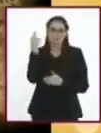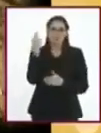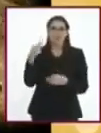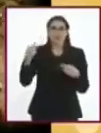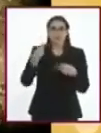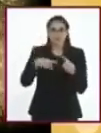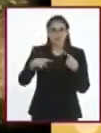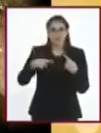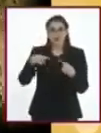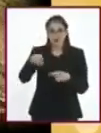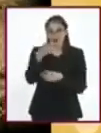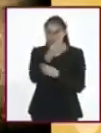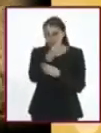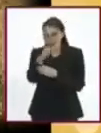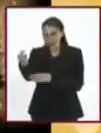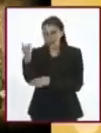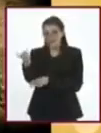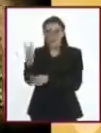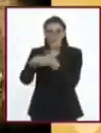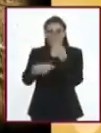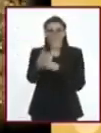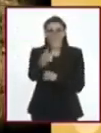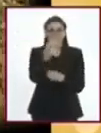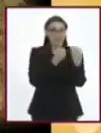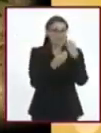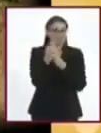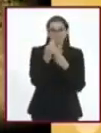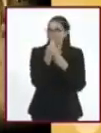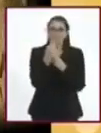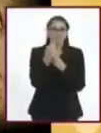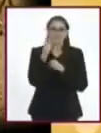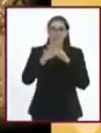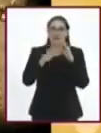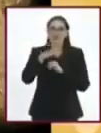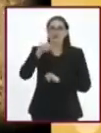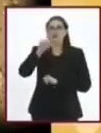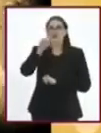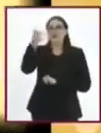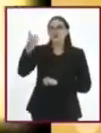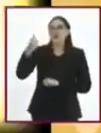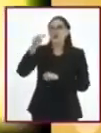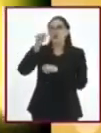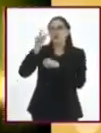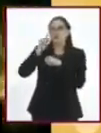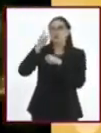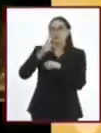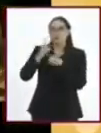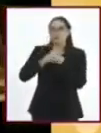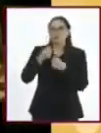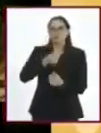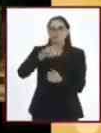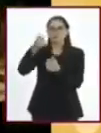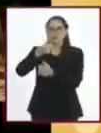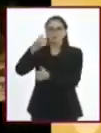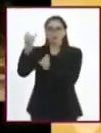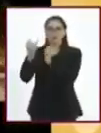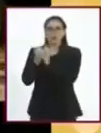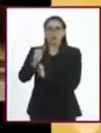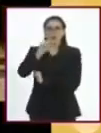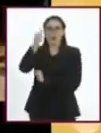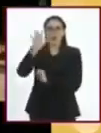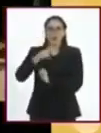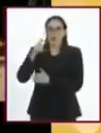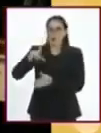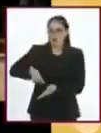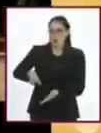del campo, sino que vive de otras actividades, tanto de lo que le puedan mandar del exterior como de lo que le pueda dar el